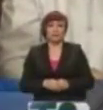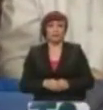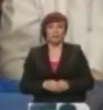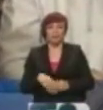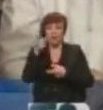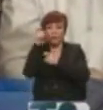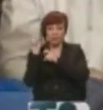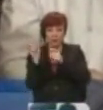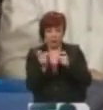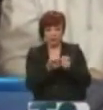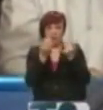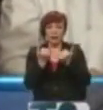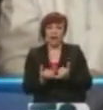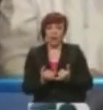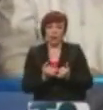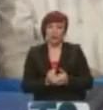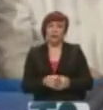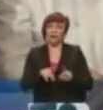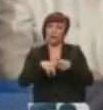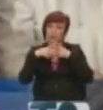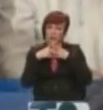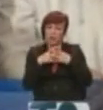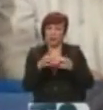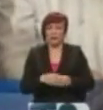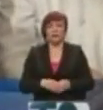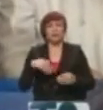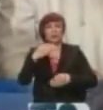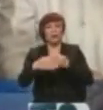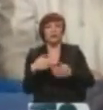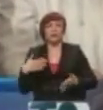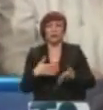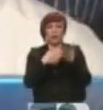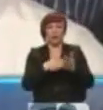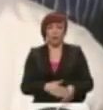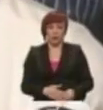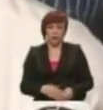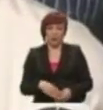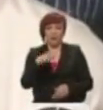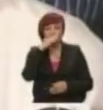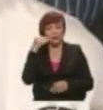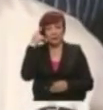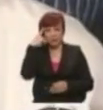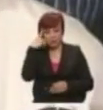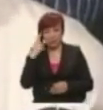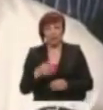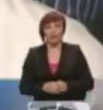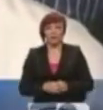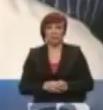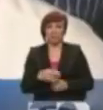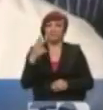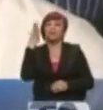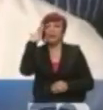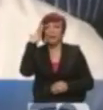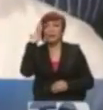fiscal general del Estado inicie la instrucción fiscal correspondiente contra Rafael Correa Delgado. Hay indicios claros,